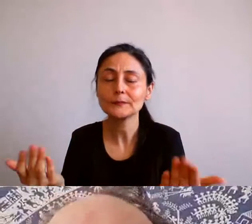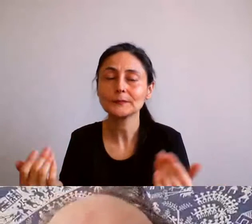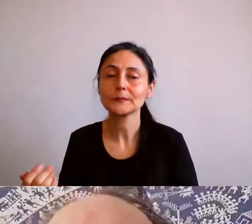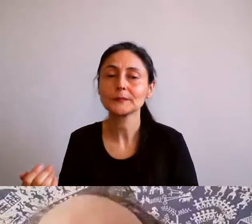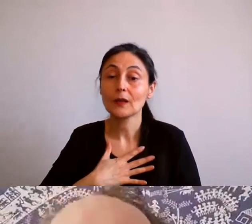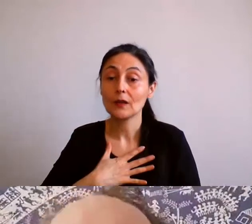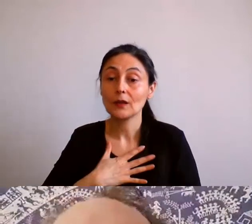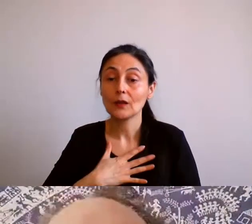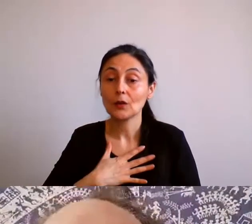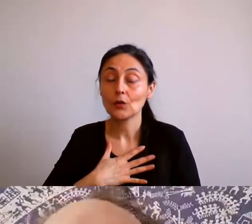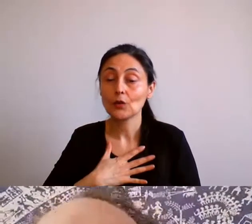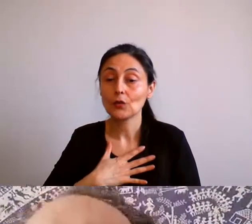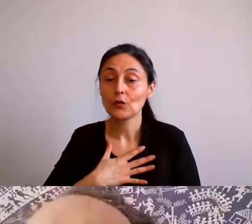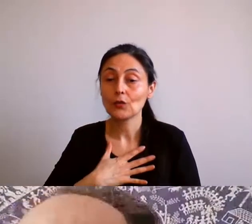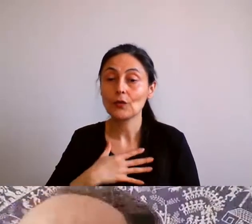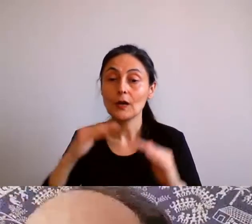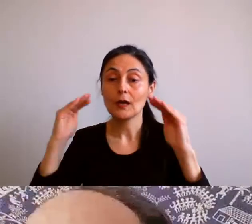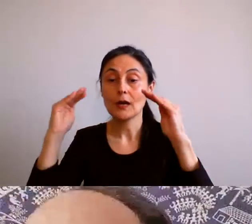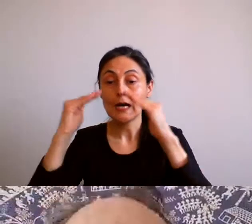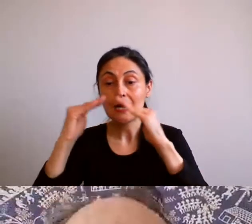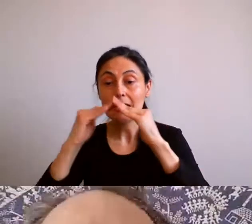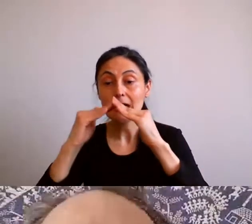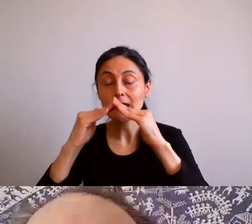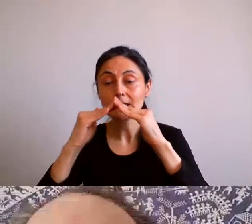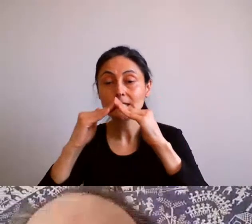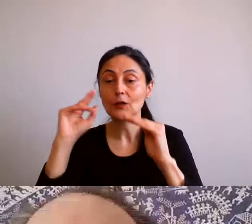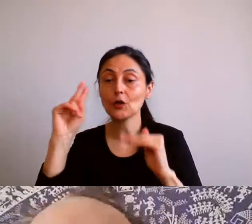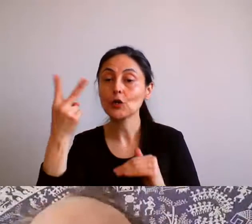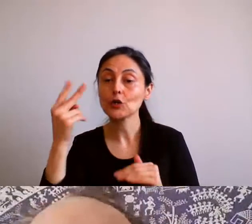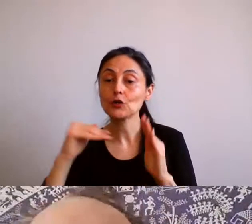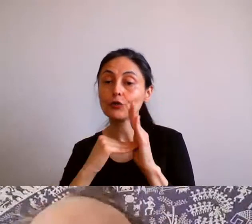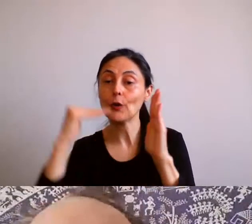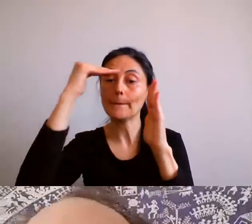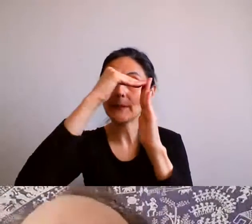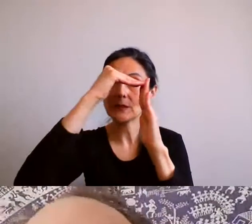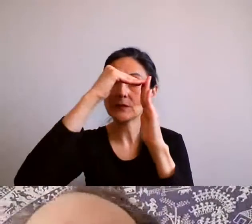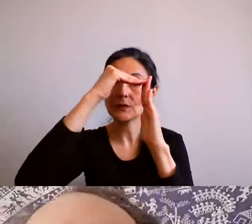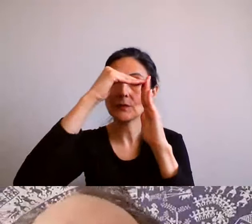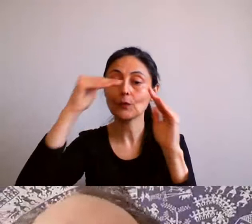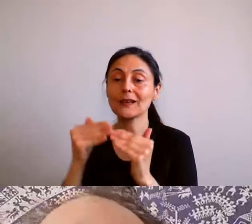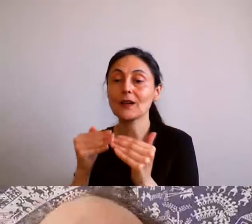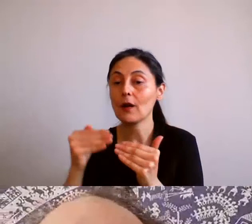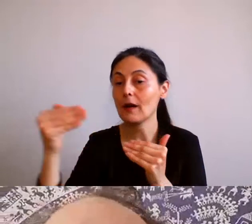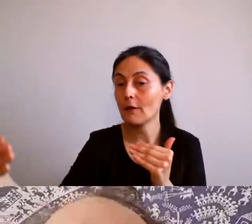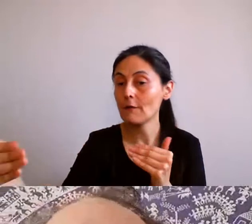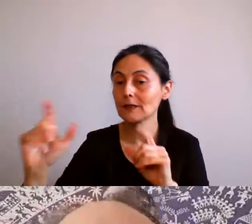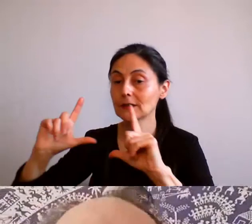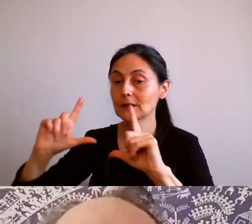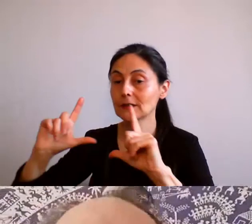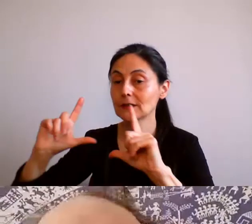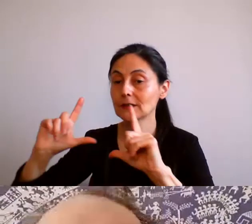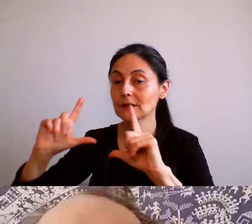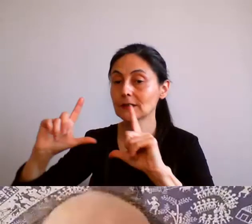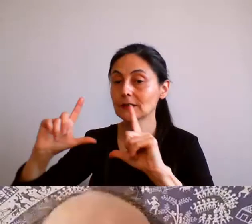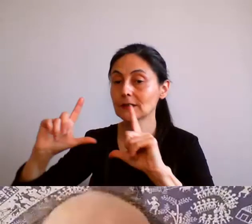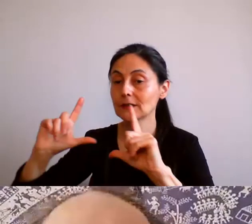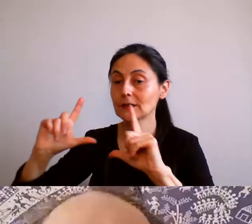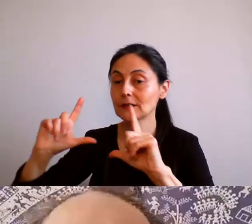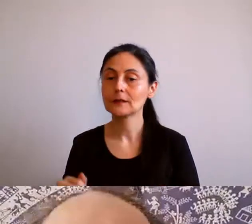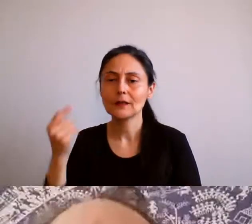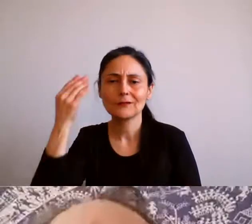tengo una casa, que tengo 2 pisos, que puedo tener una oficina afuera. Me imagino cómo será para las personas que tienen la misma cantidad de hijos